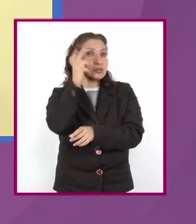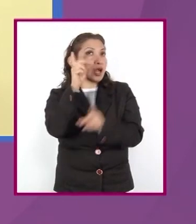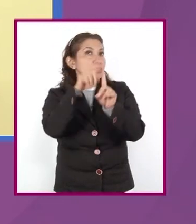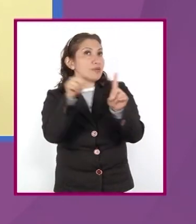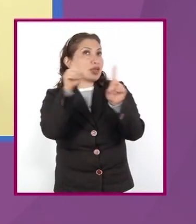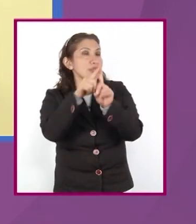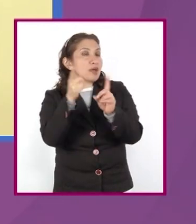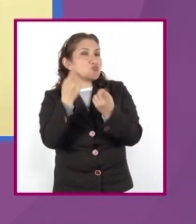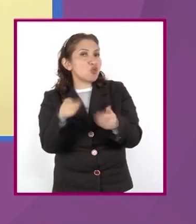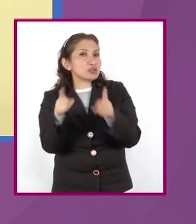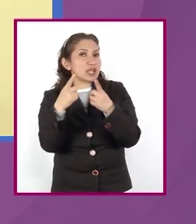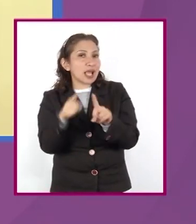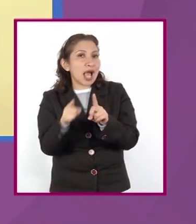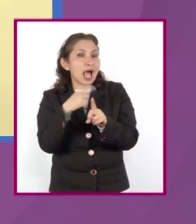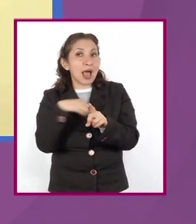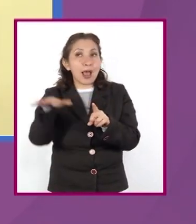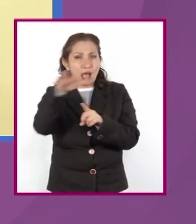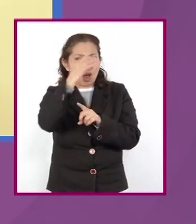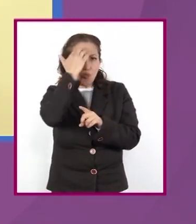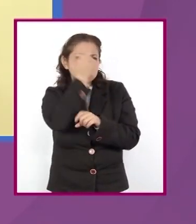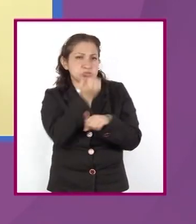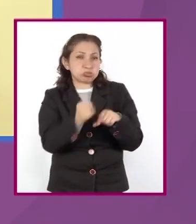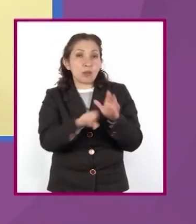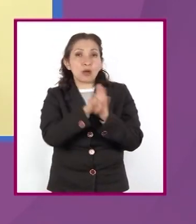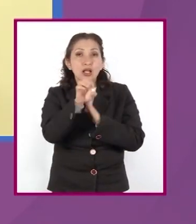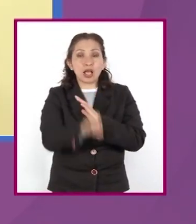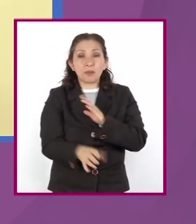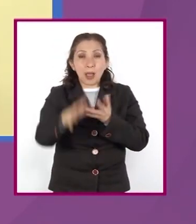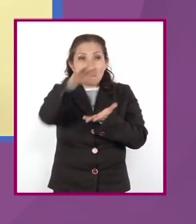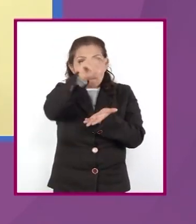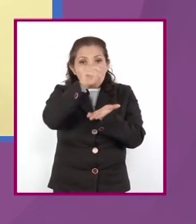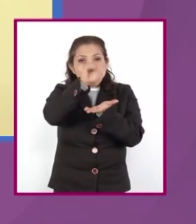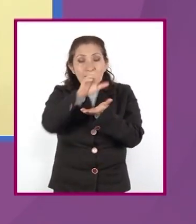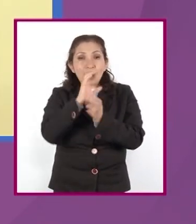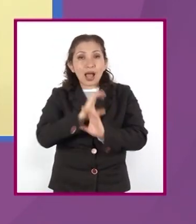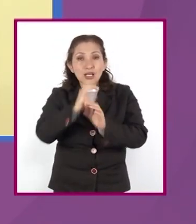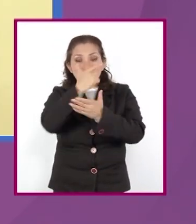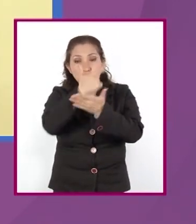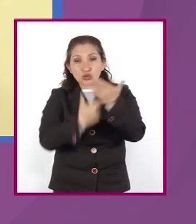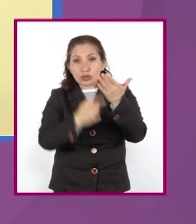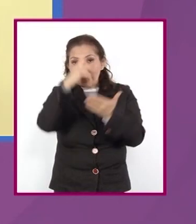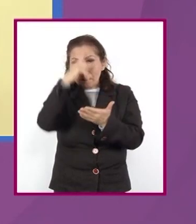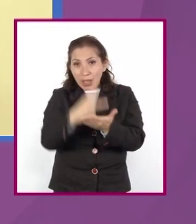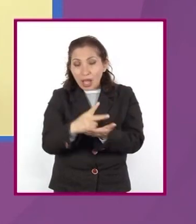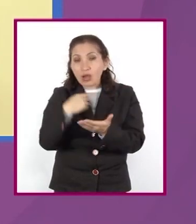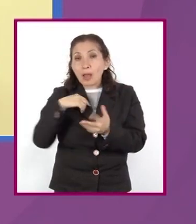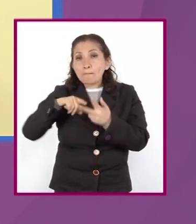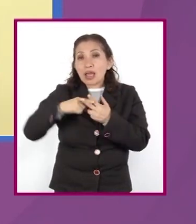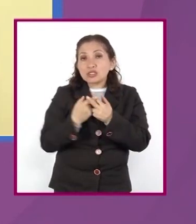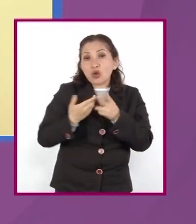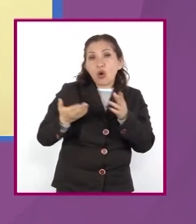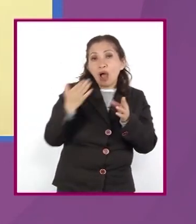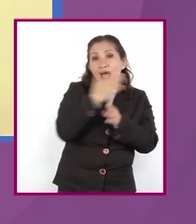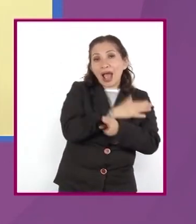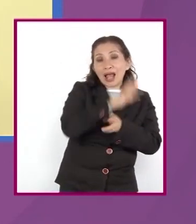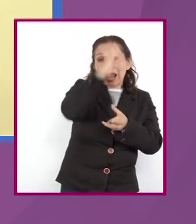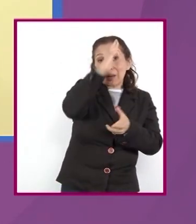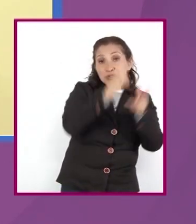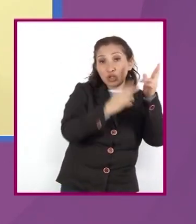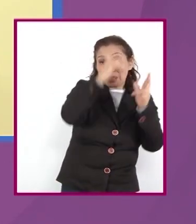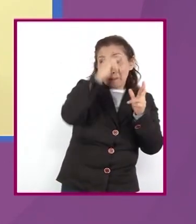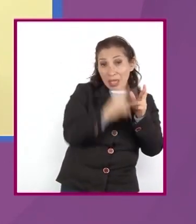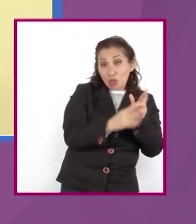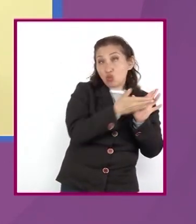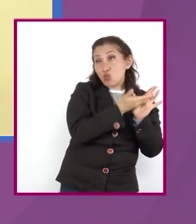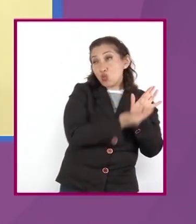diversas interpretaciones de dominio público, como la compilación del cancionero mexicano que se origina a partir de la Revolución